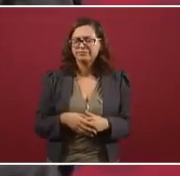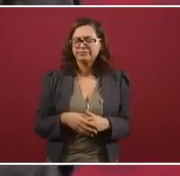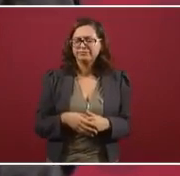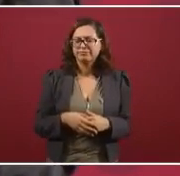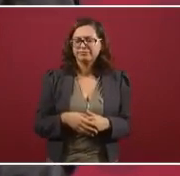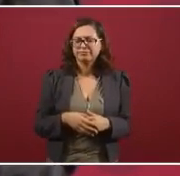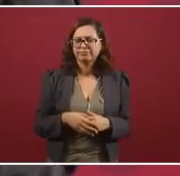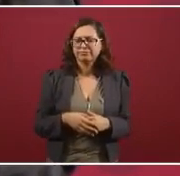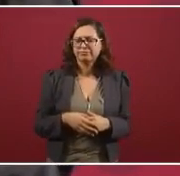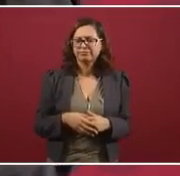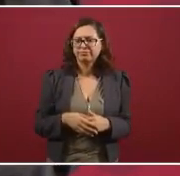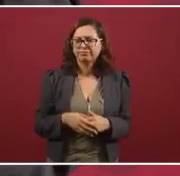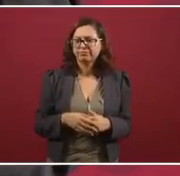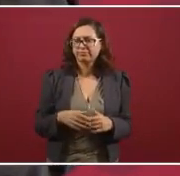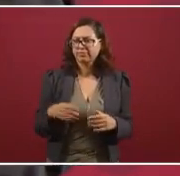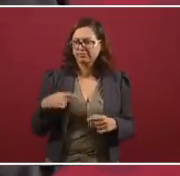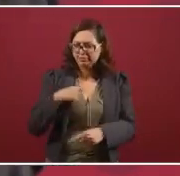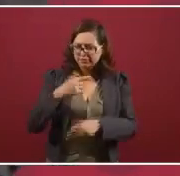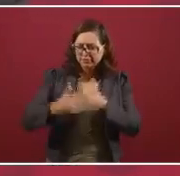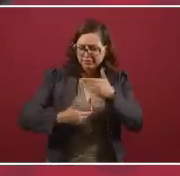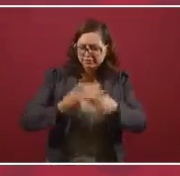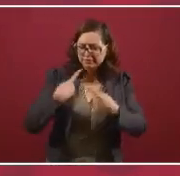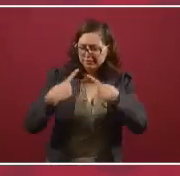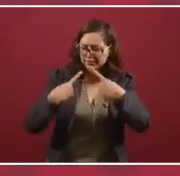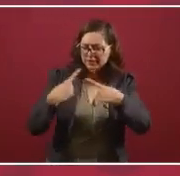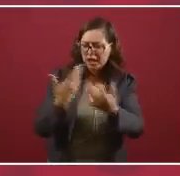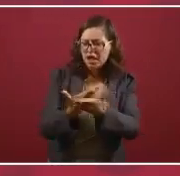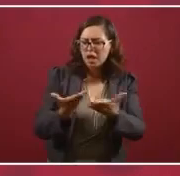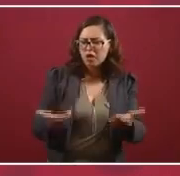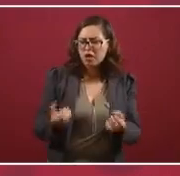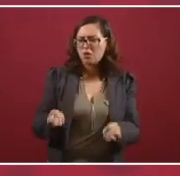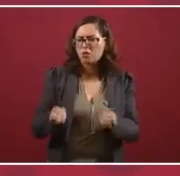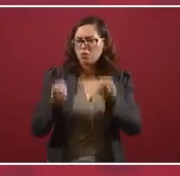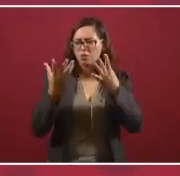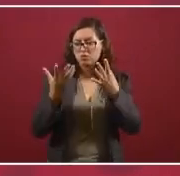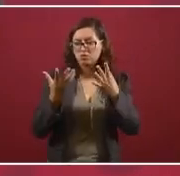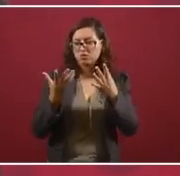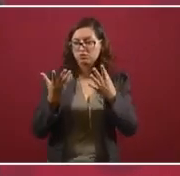después y hasta dónde llegó? Muy bien, o sea,